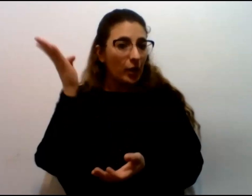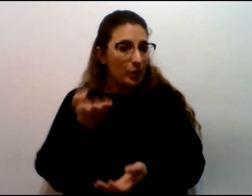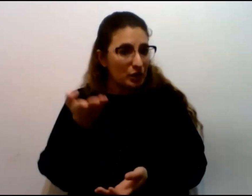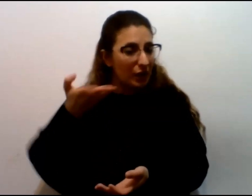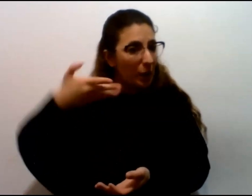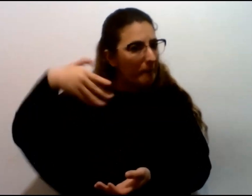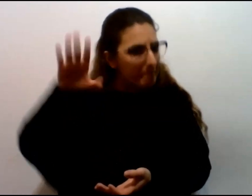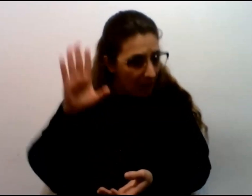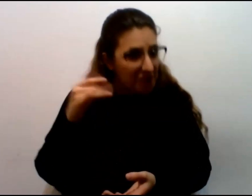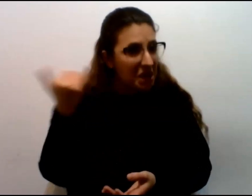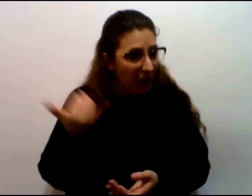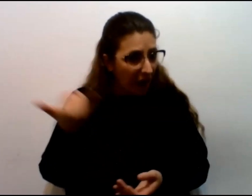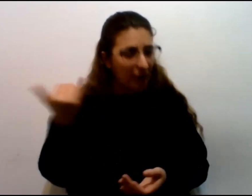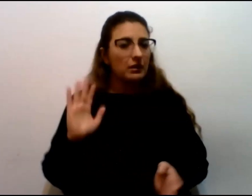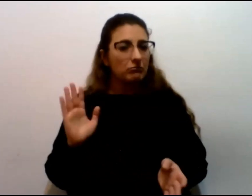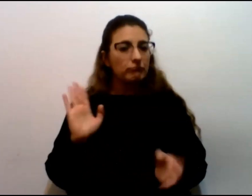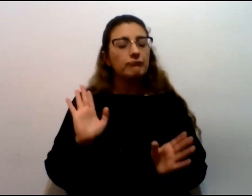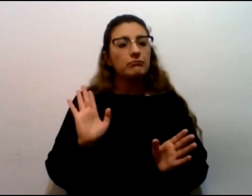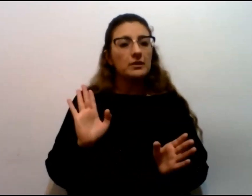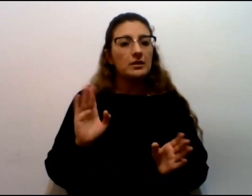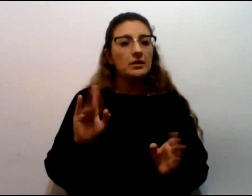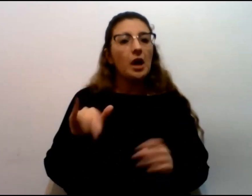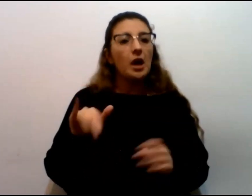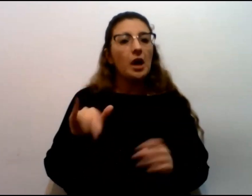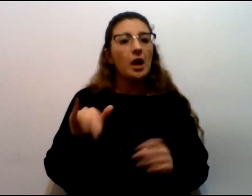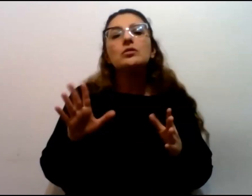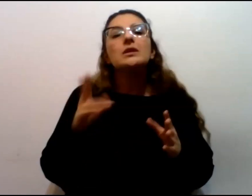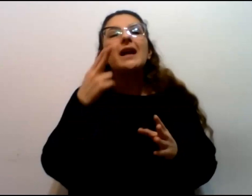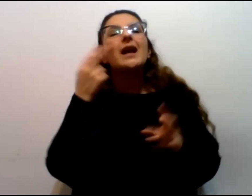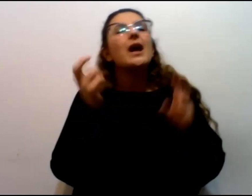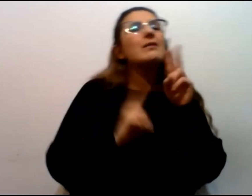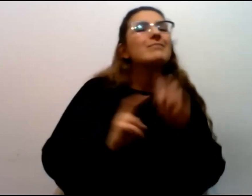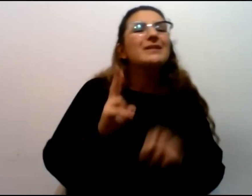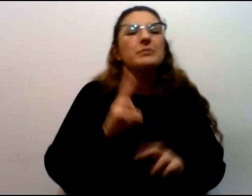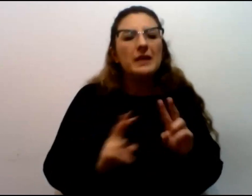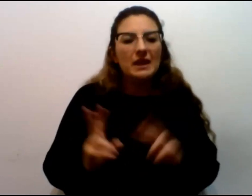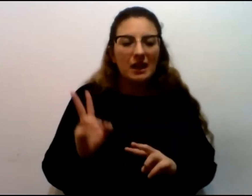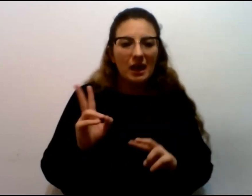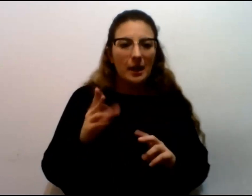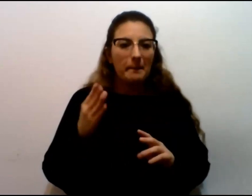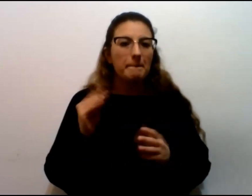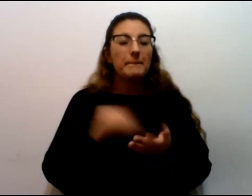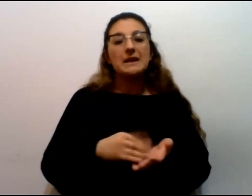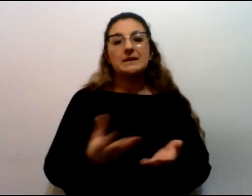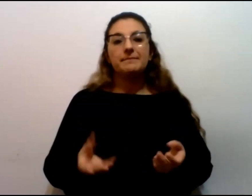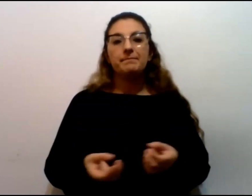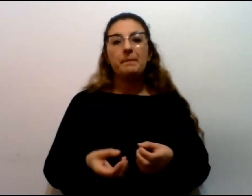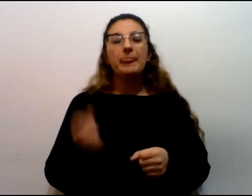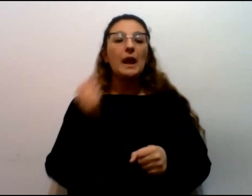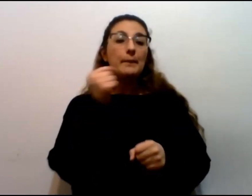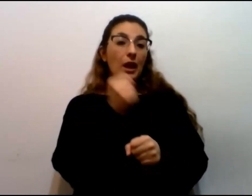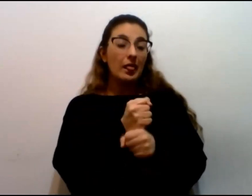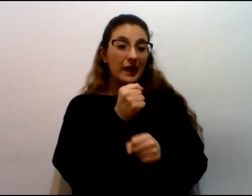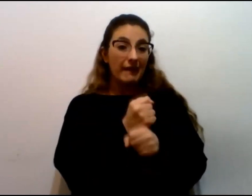Falta un relevamiento Actualizado De todo esto Pero El trabajo Del cual habla La